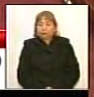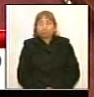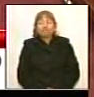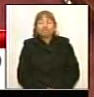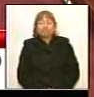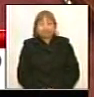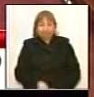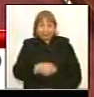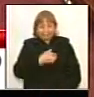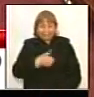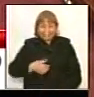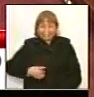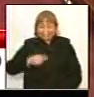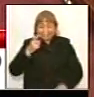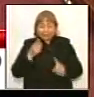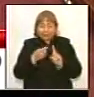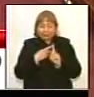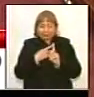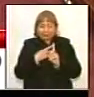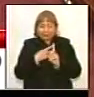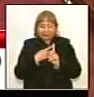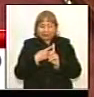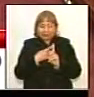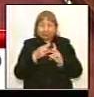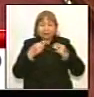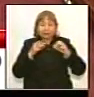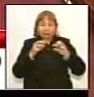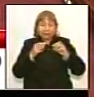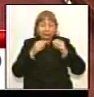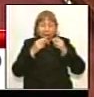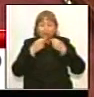Presidente, en primer lugar, permítame expresarle